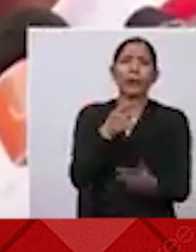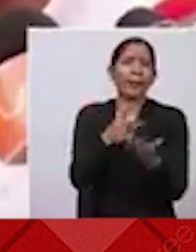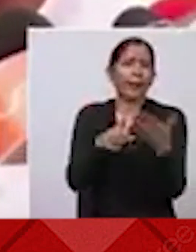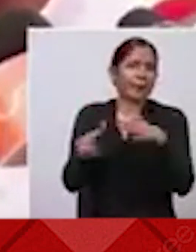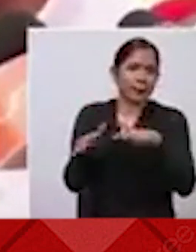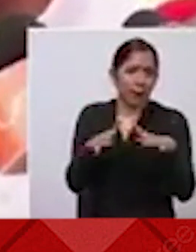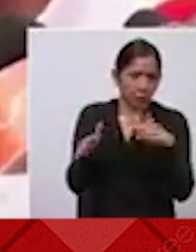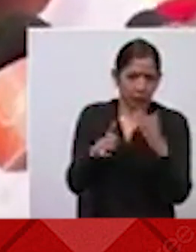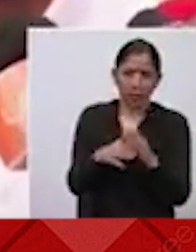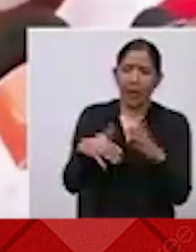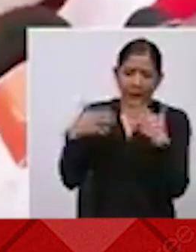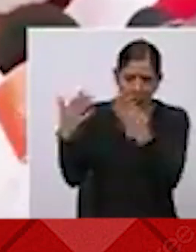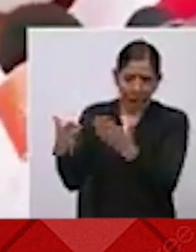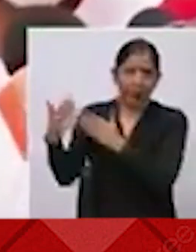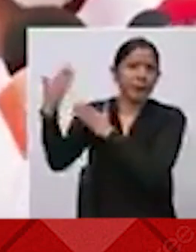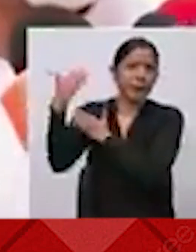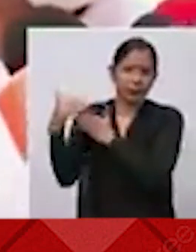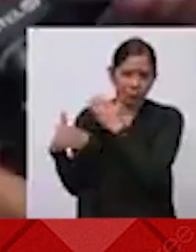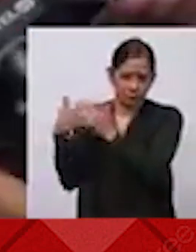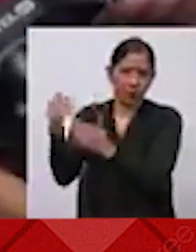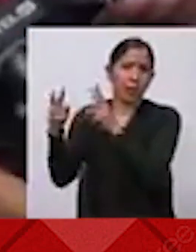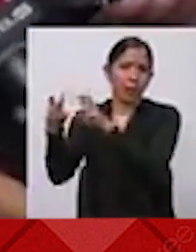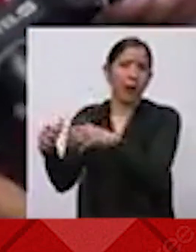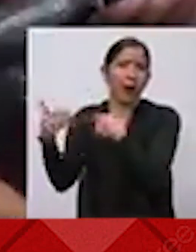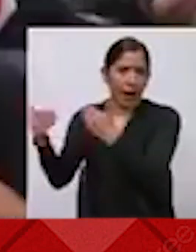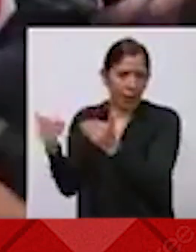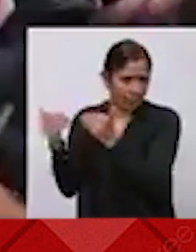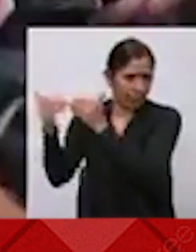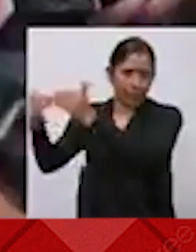en la cual se arribe a tener mayores elementos,